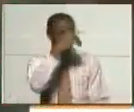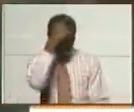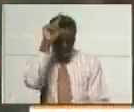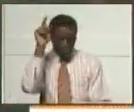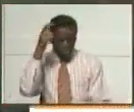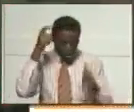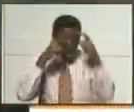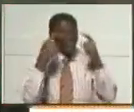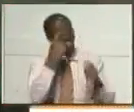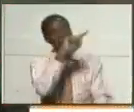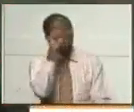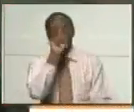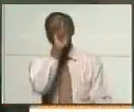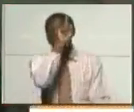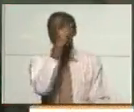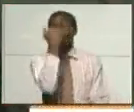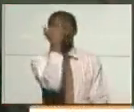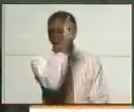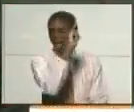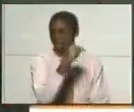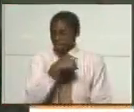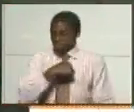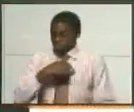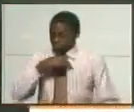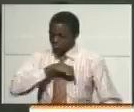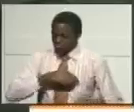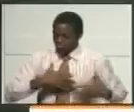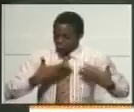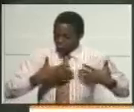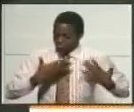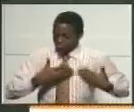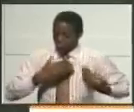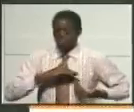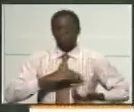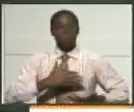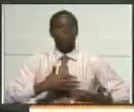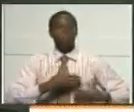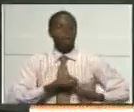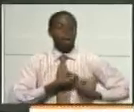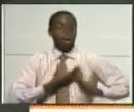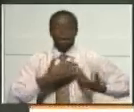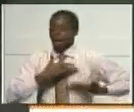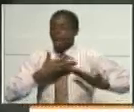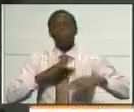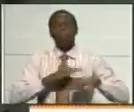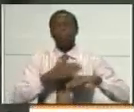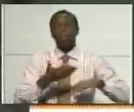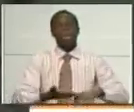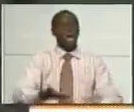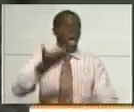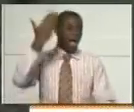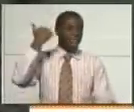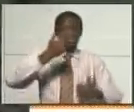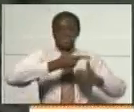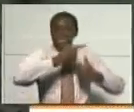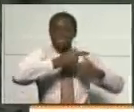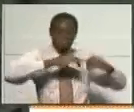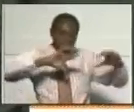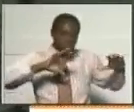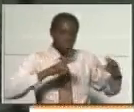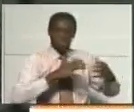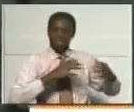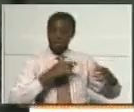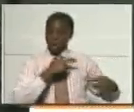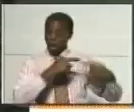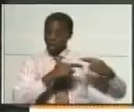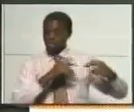yo sé, debe sentir su corazón lleno de alborozo, de alegría, porque lo que sembró el poder constituyente originario ha sido convocado,